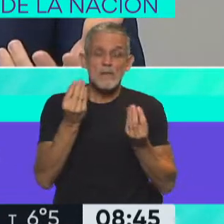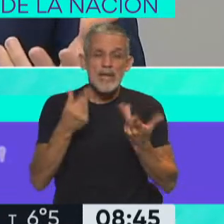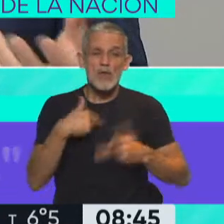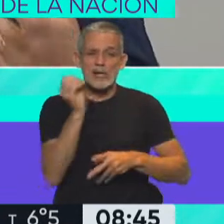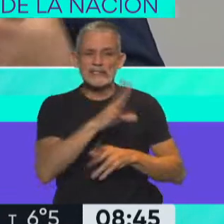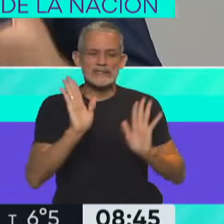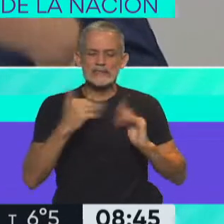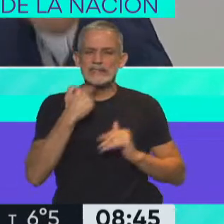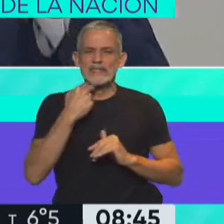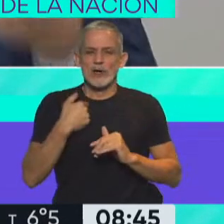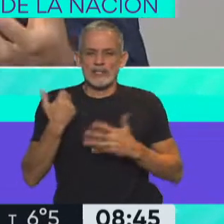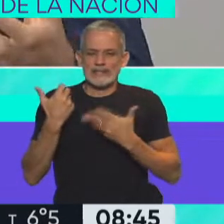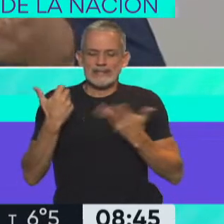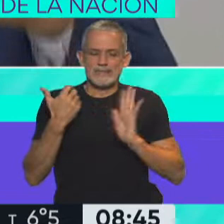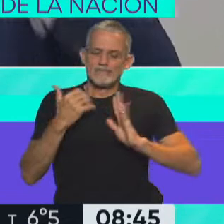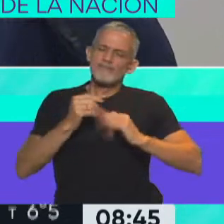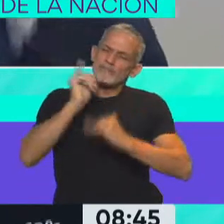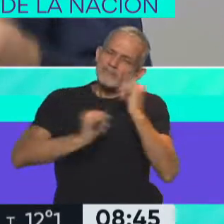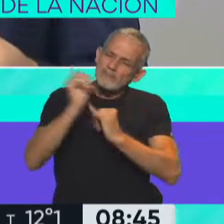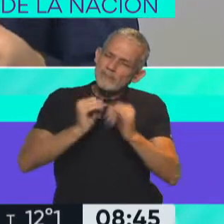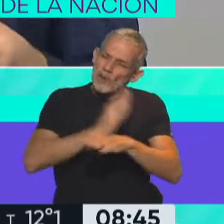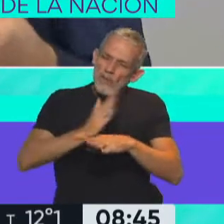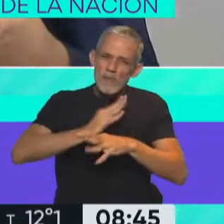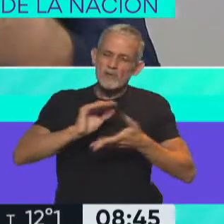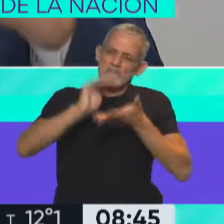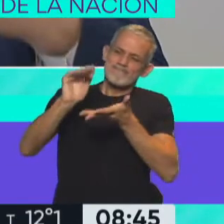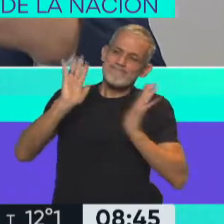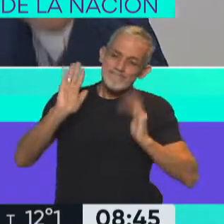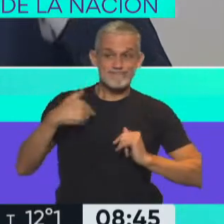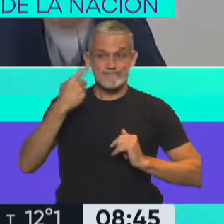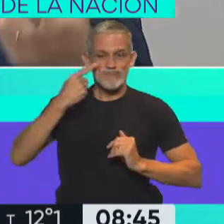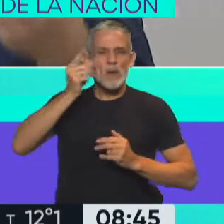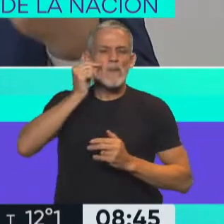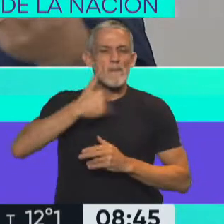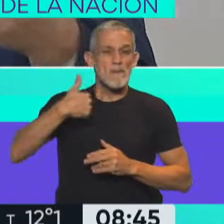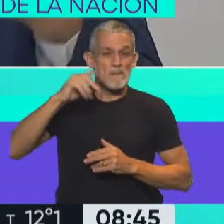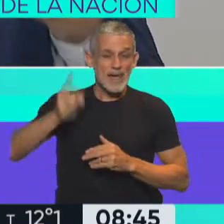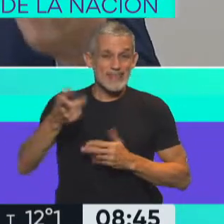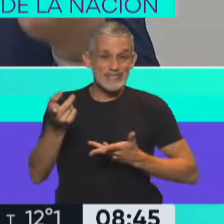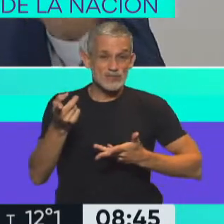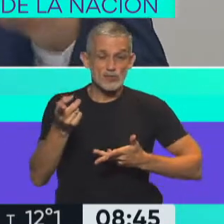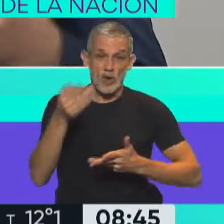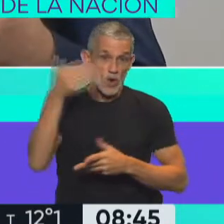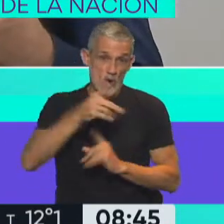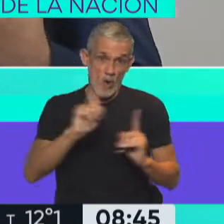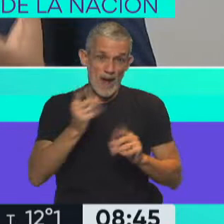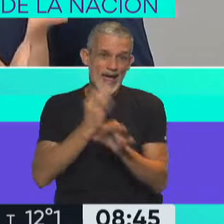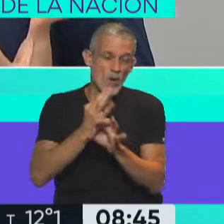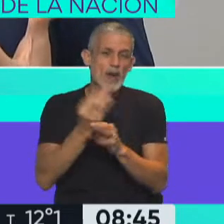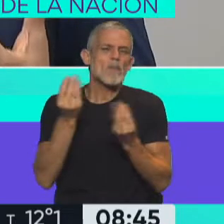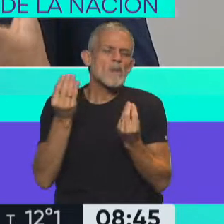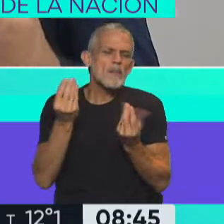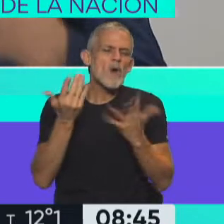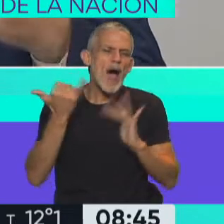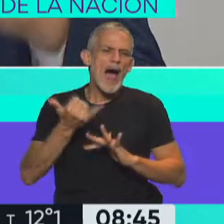sus hijos, ¿no? Hay que darles toda la información para que tomen la decisión y si esos niños y niñas no van a la escuela por ese temor fundado